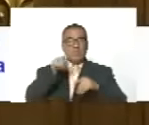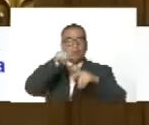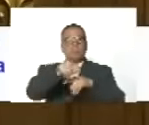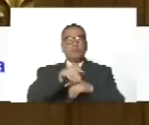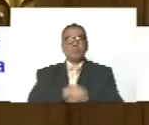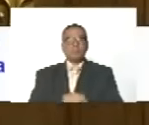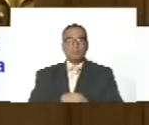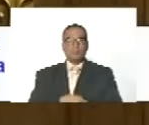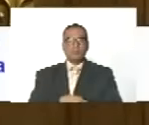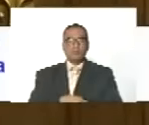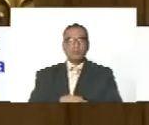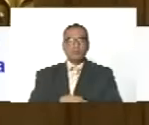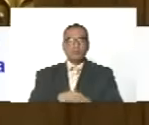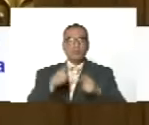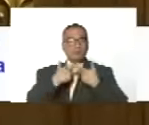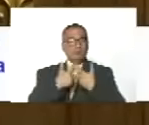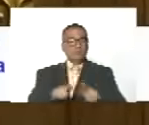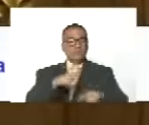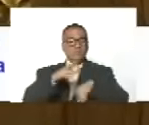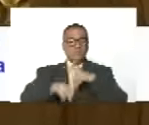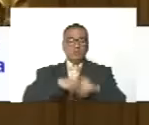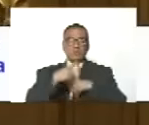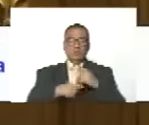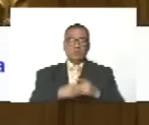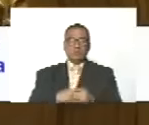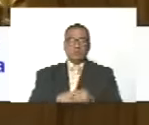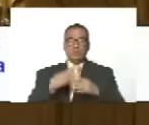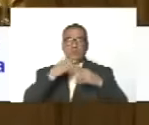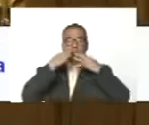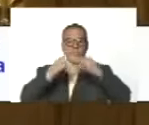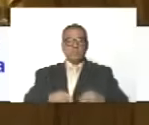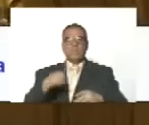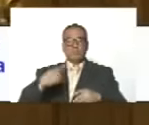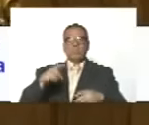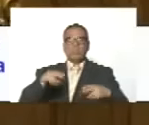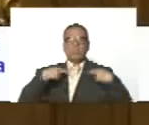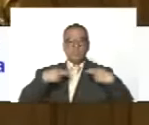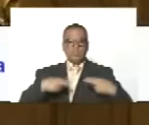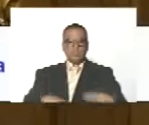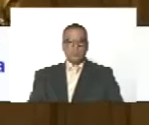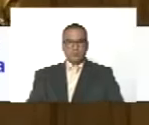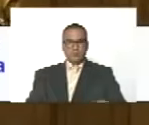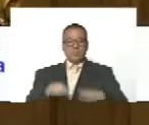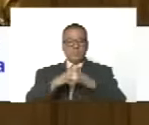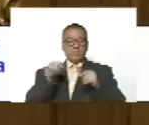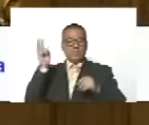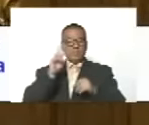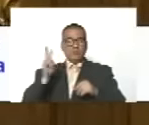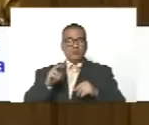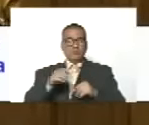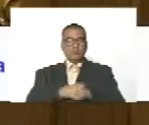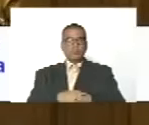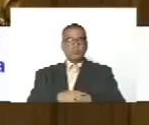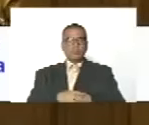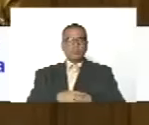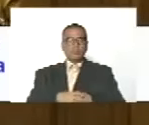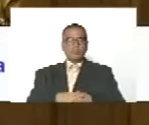interfiere en el libre desarrollo y en la garantía de los derechos humanos de los venezolanos y